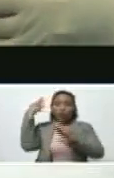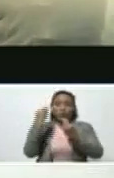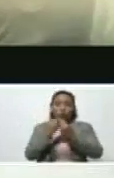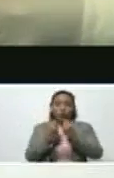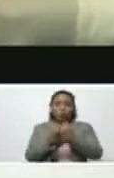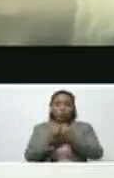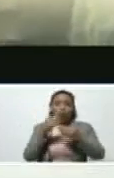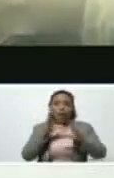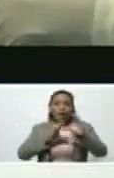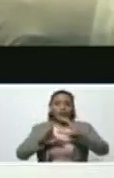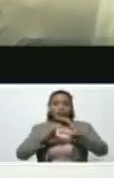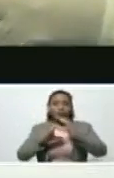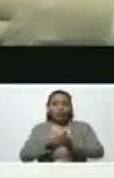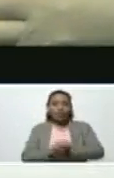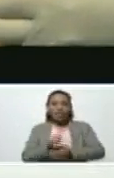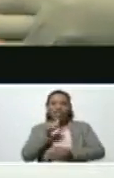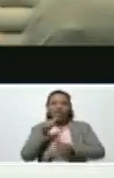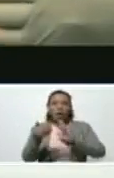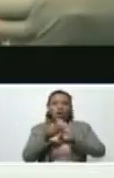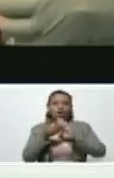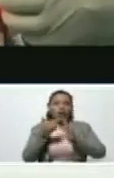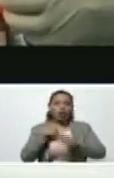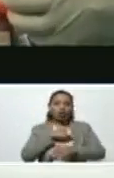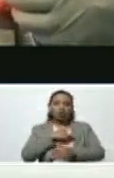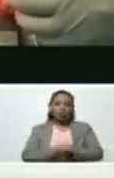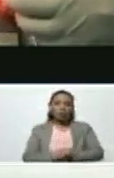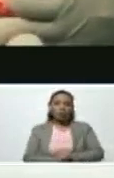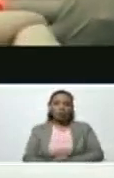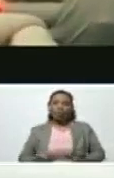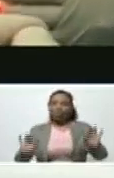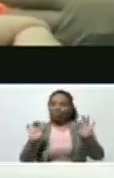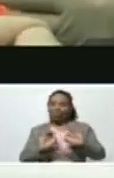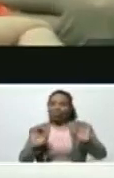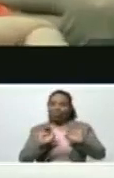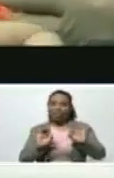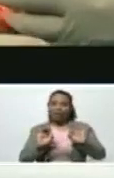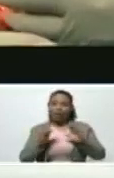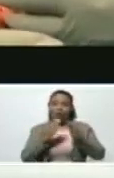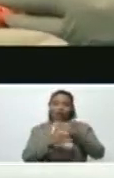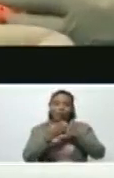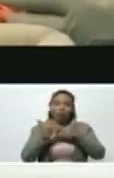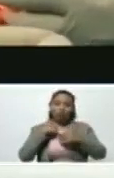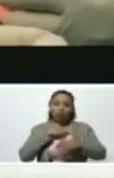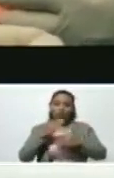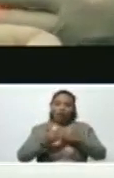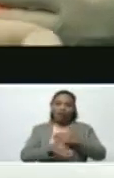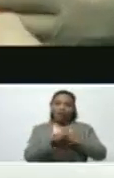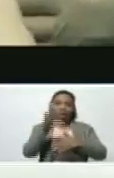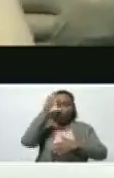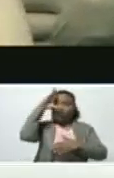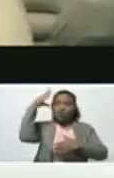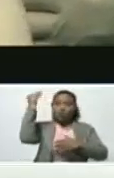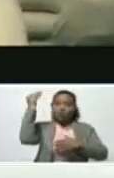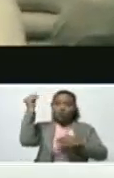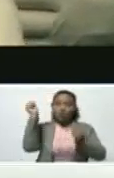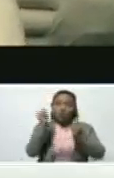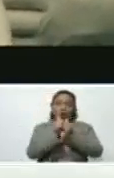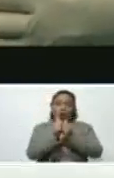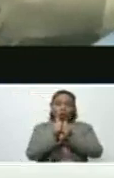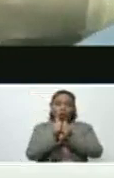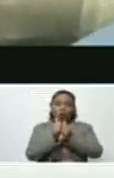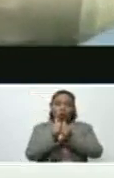ciencia. ¿Quién contra nosotros? Nadie. Lo que vamos es para adelante, con Dios y con